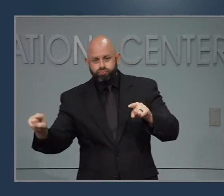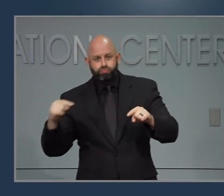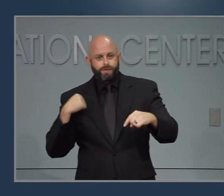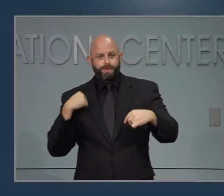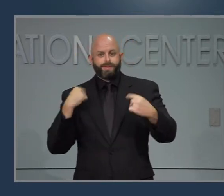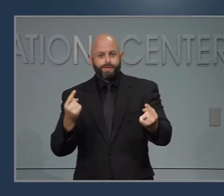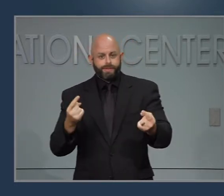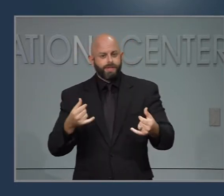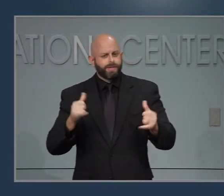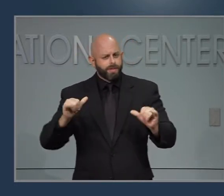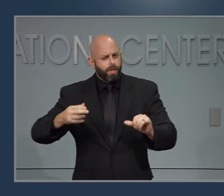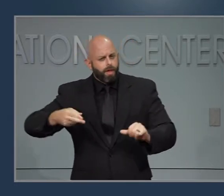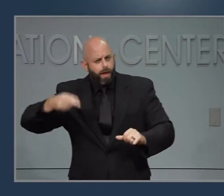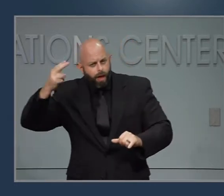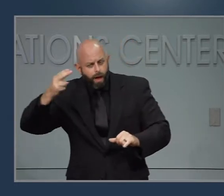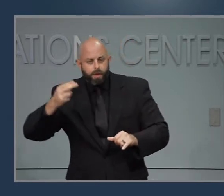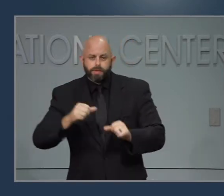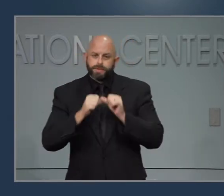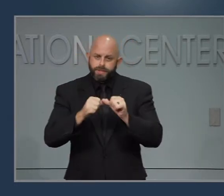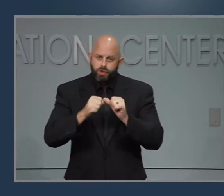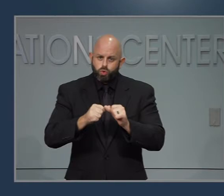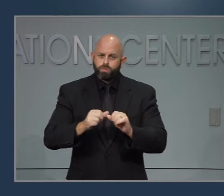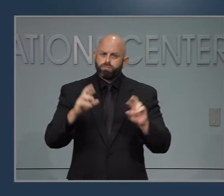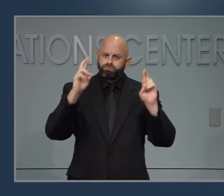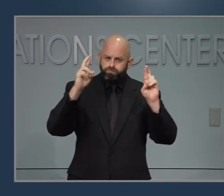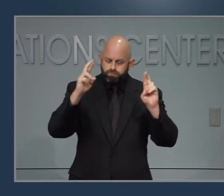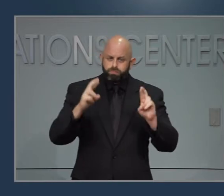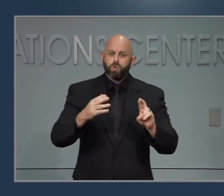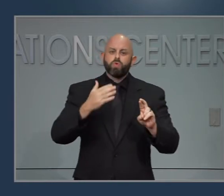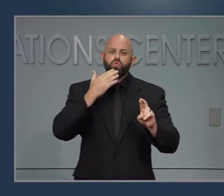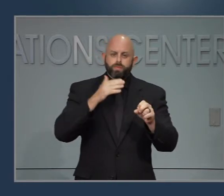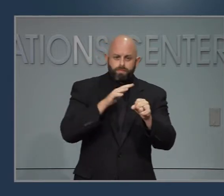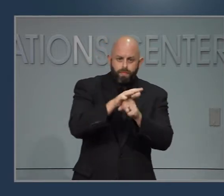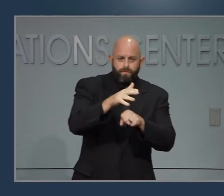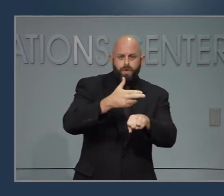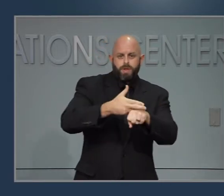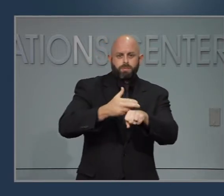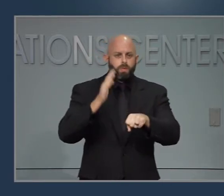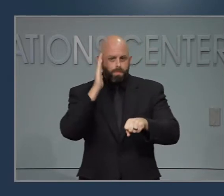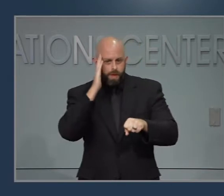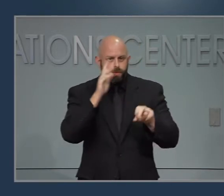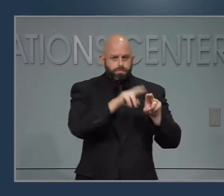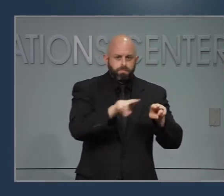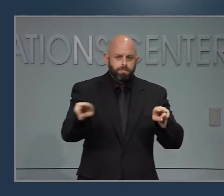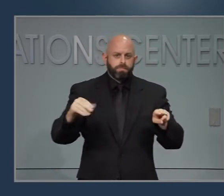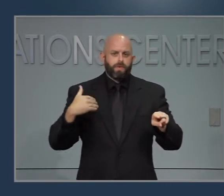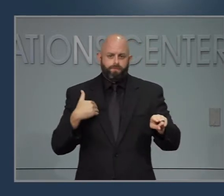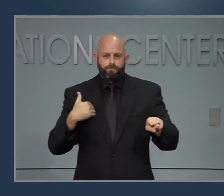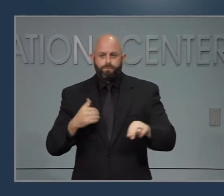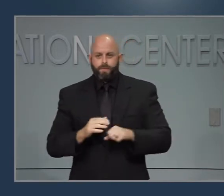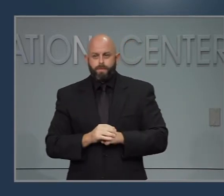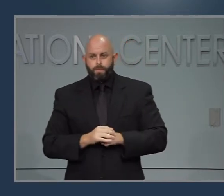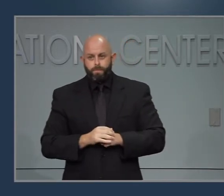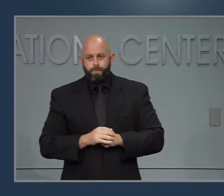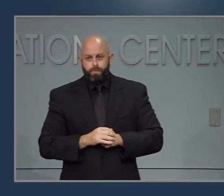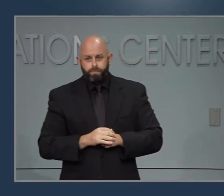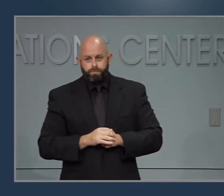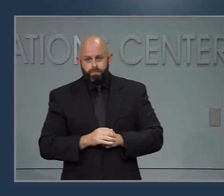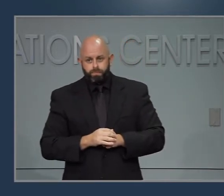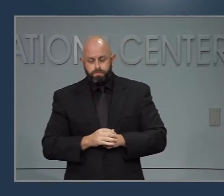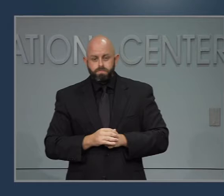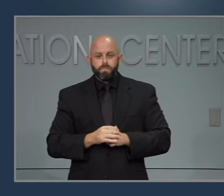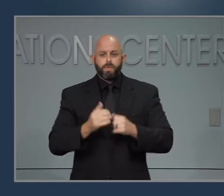todavía tenemos un nivel alto de hospitalizaciones, continuamos teniendo suficiente capacidad de hospitales. Así es de que ahora aquí